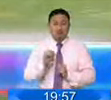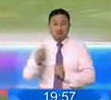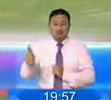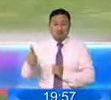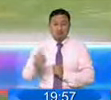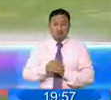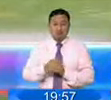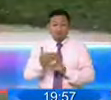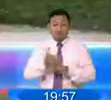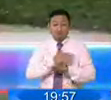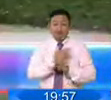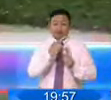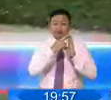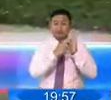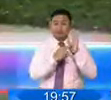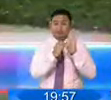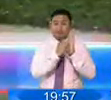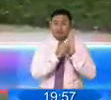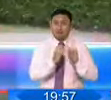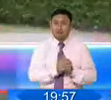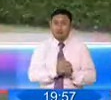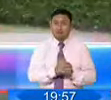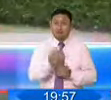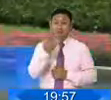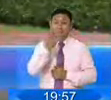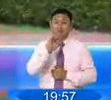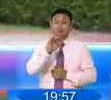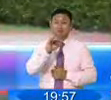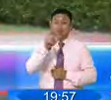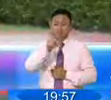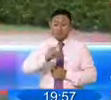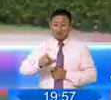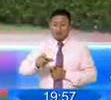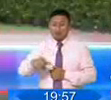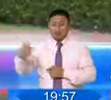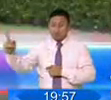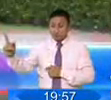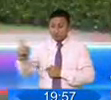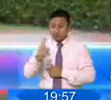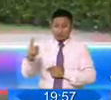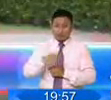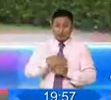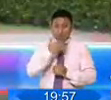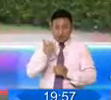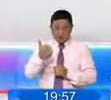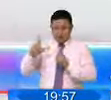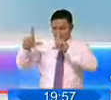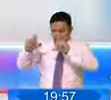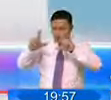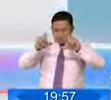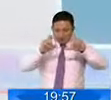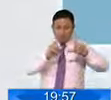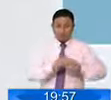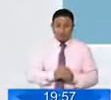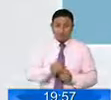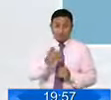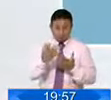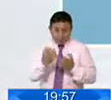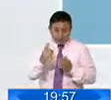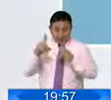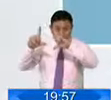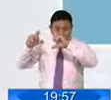que registrarse. Vamos a tener más de 18 fotógrafos en la ruta que van a estar capturando los mejores momentos de nuestros atletas. Si usted desea